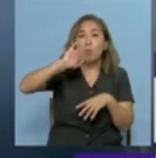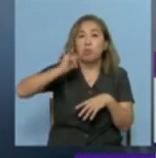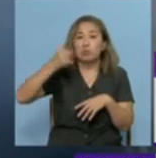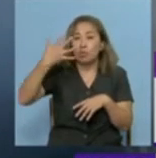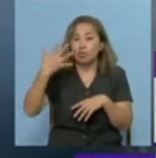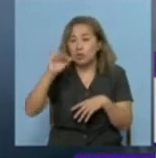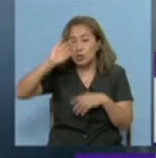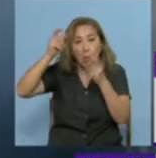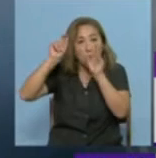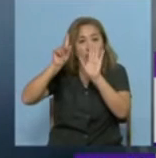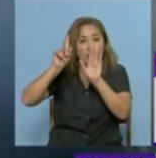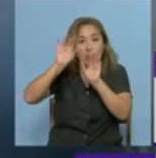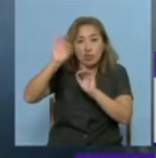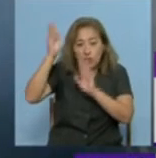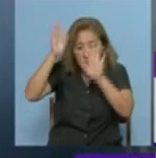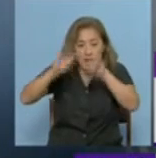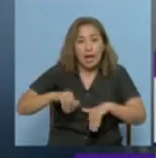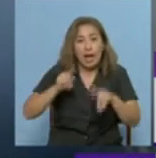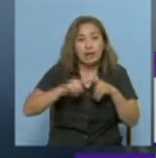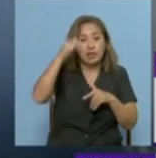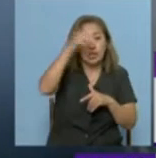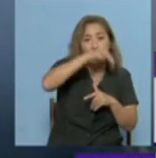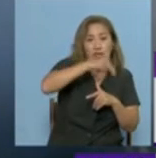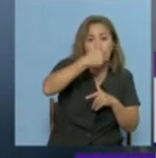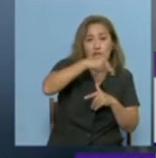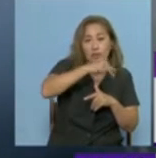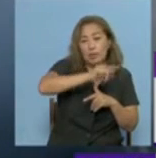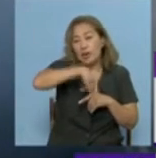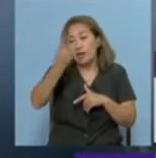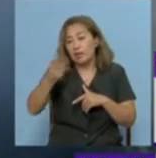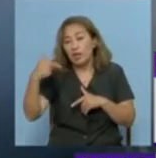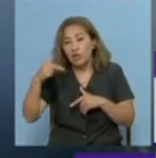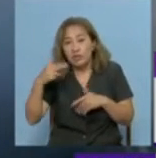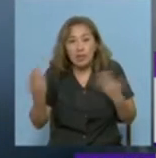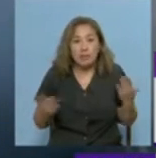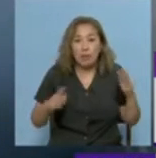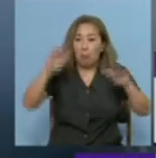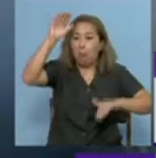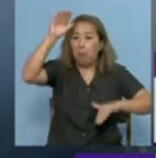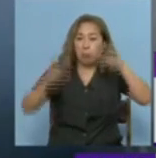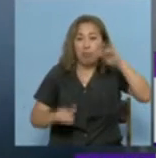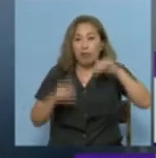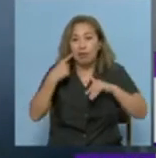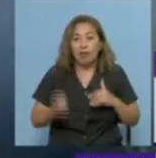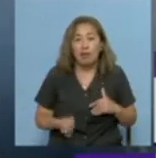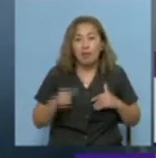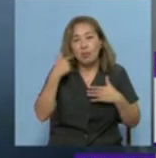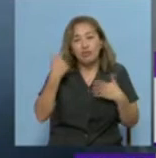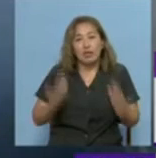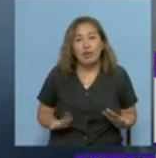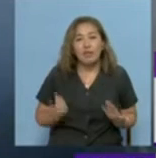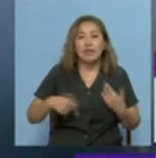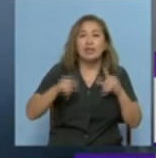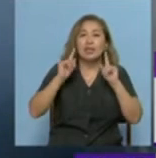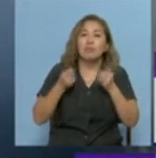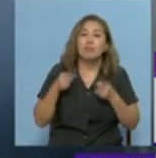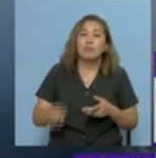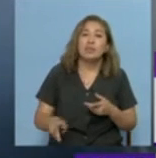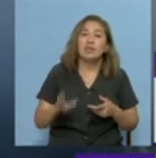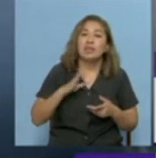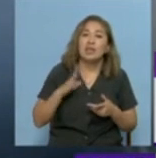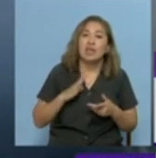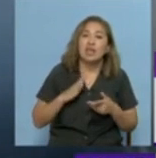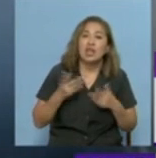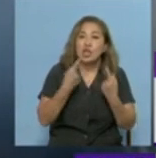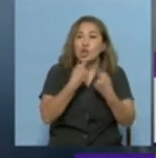2,5 puntos de noviembre a noviembre del año pasado. Vamos a tener una caída del Producto